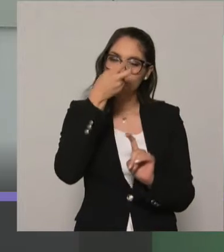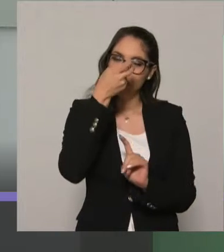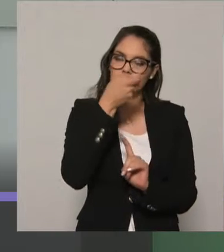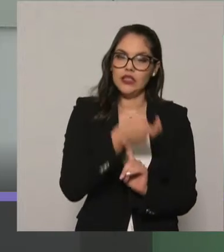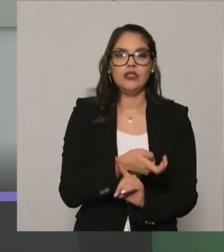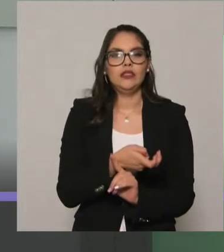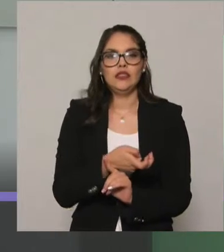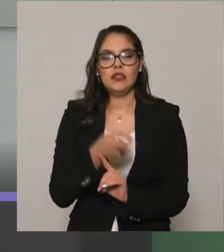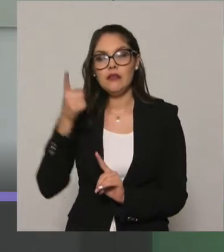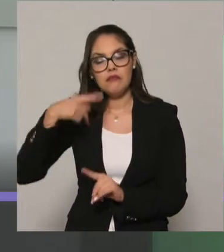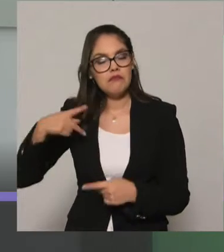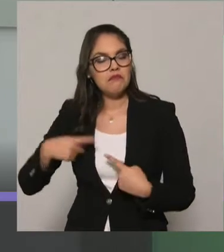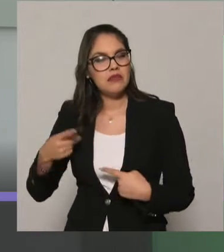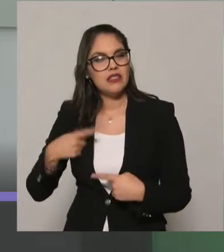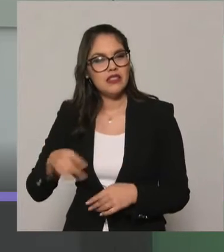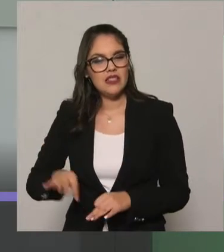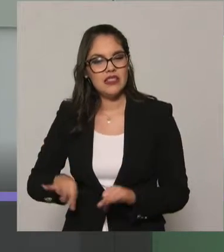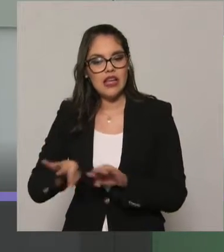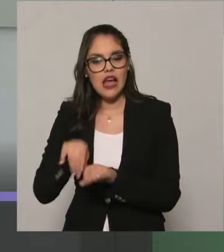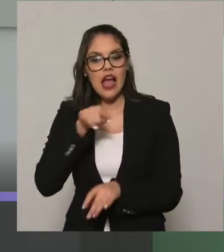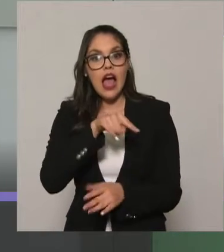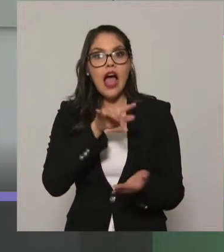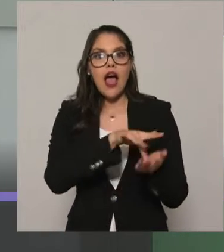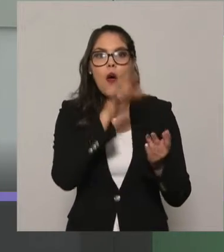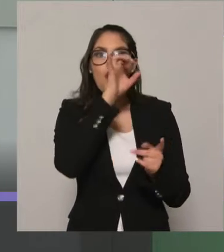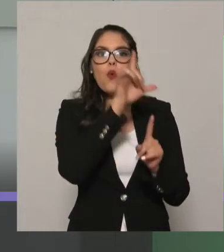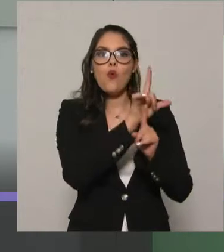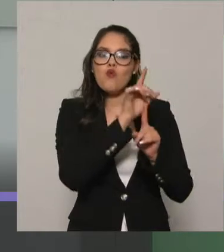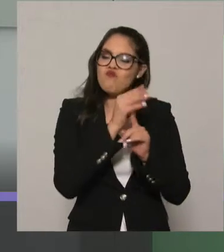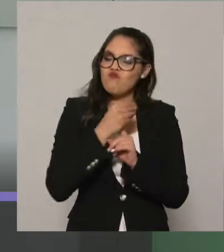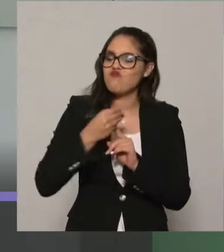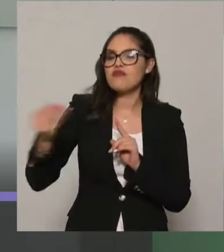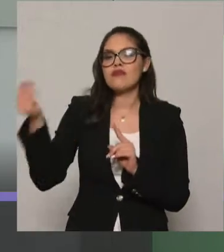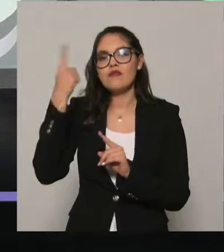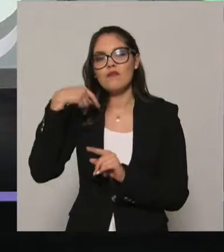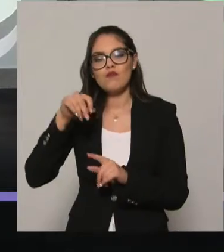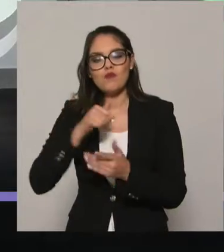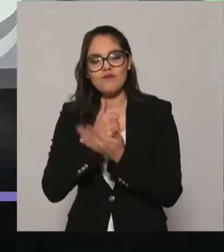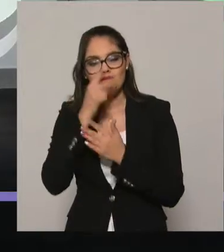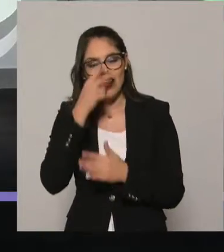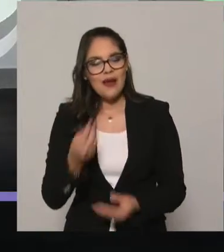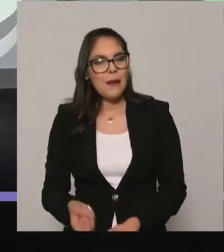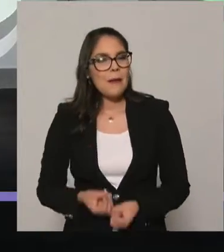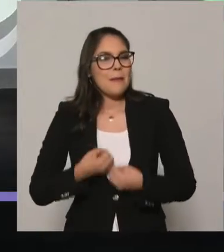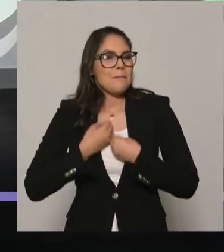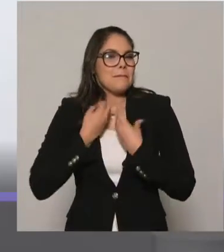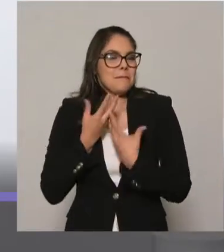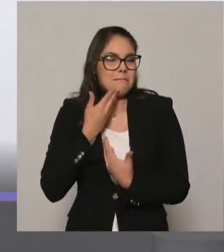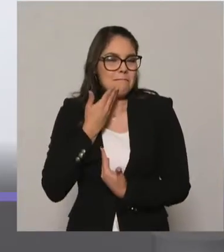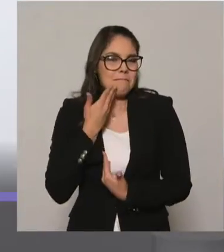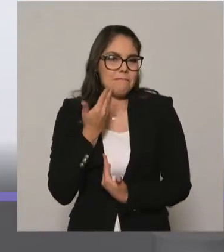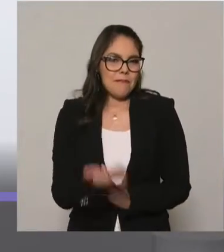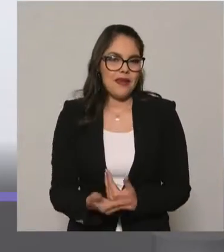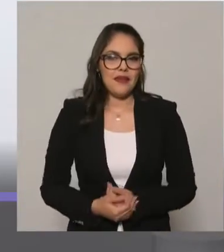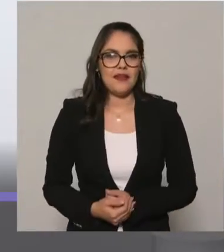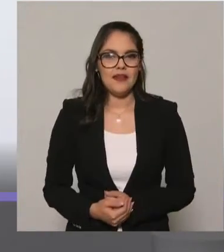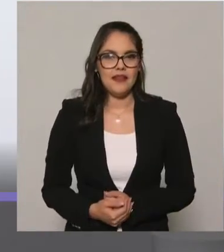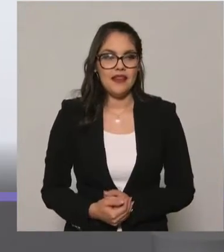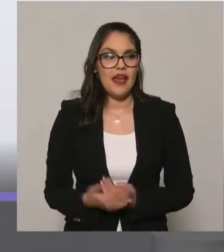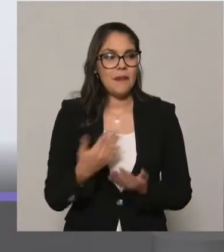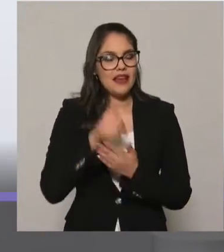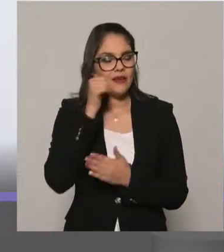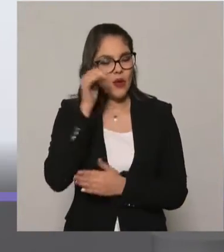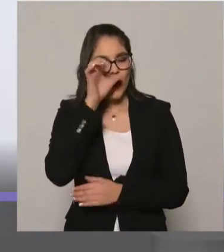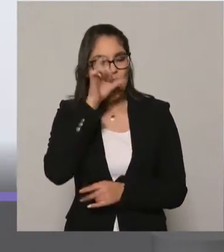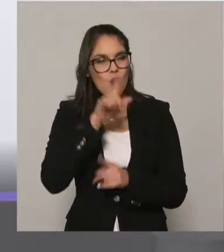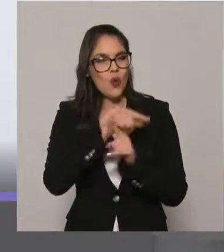corazones, uno de los grandes corazones que hacen latir a mil a la Ciudad de México. Totalmente, y además todo el país y la Ciudad de México pues tiene una cultura